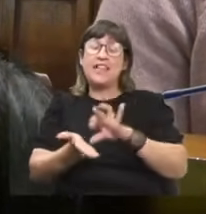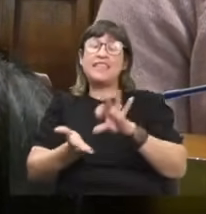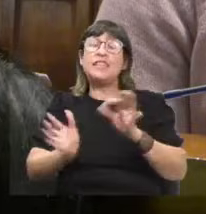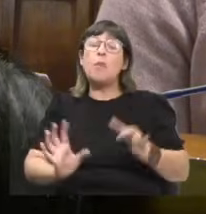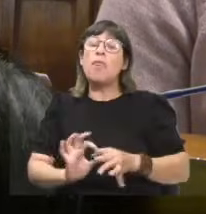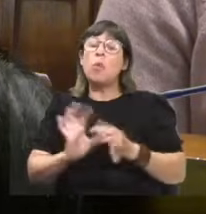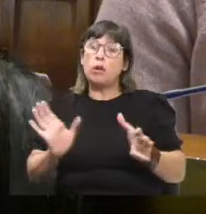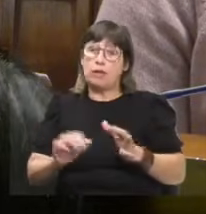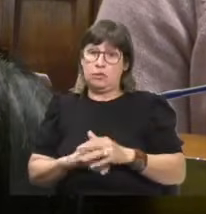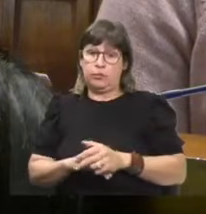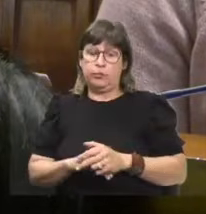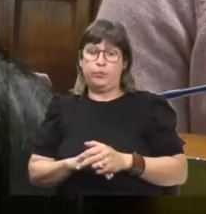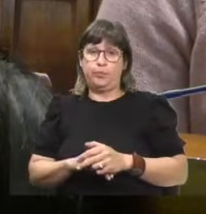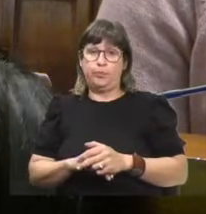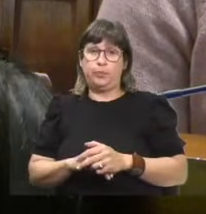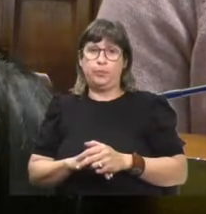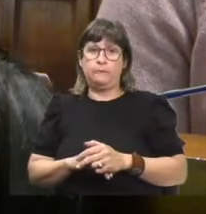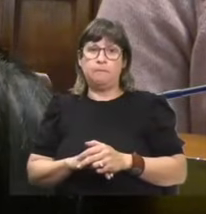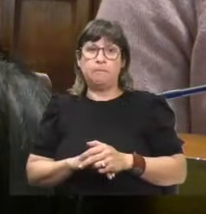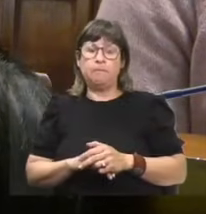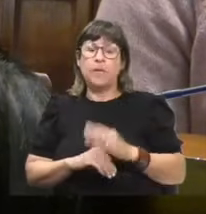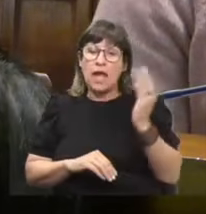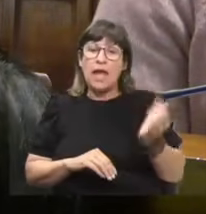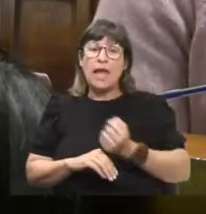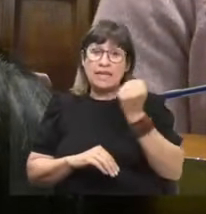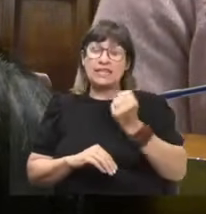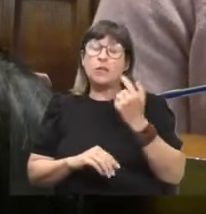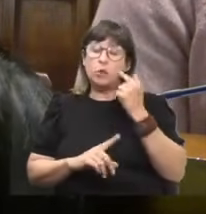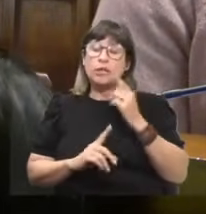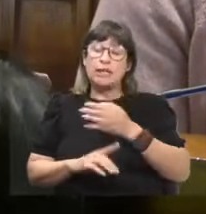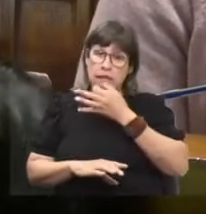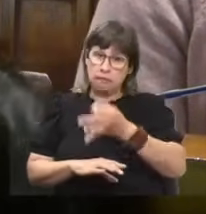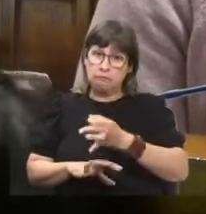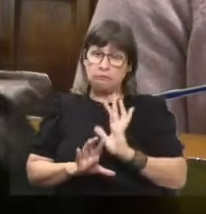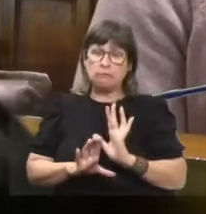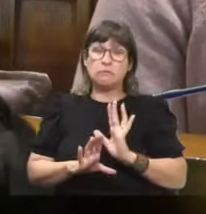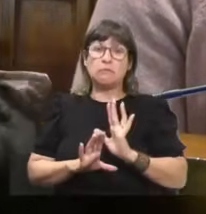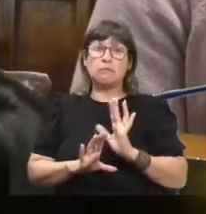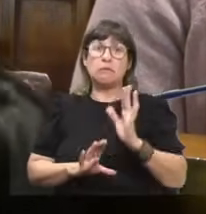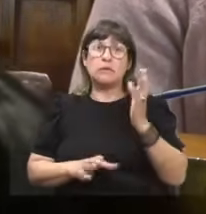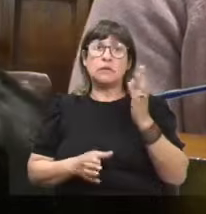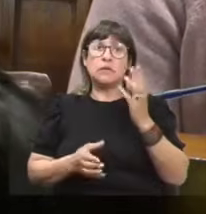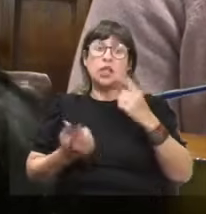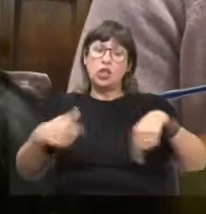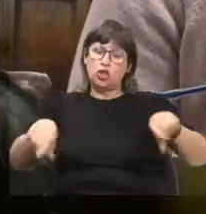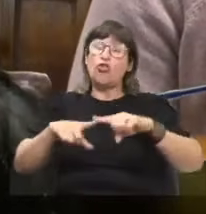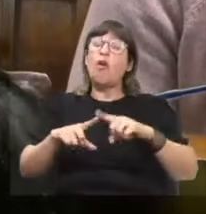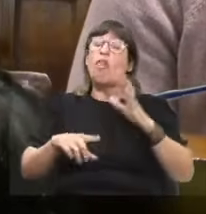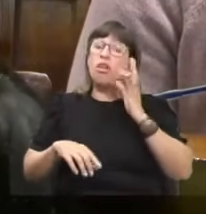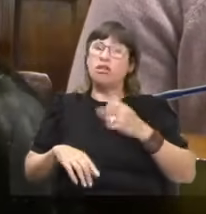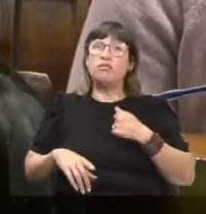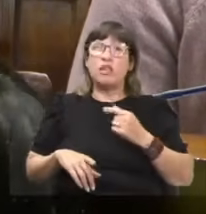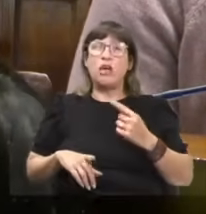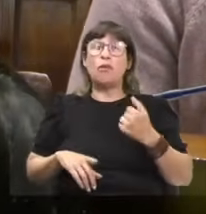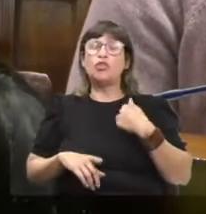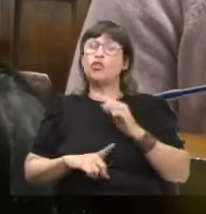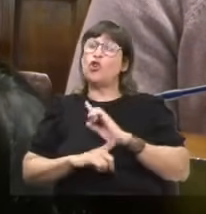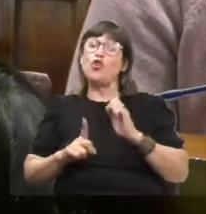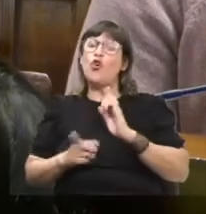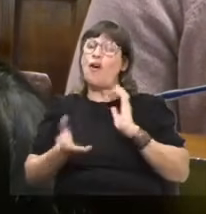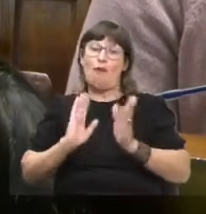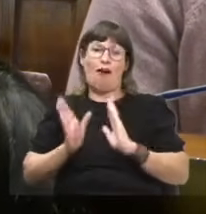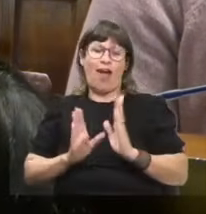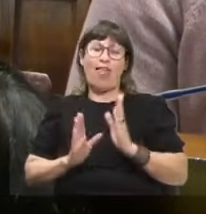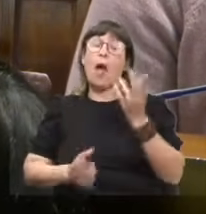democrático. Es importante precisar que, aunque todos saben, yo no soy abogada.